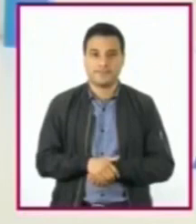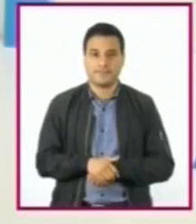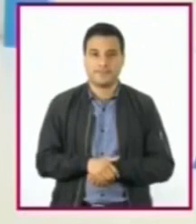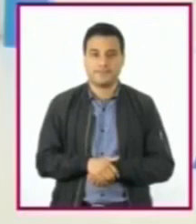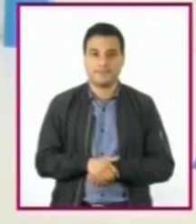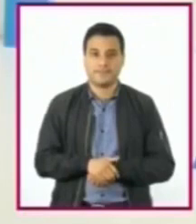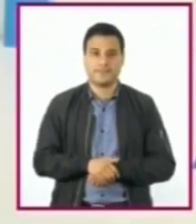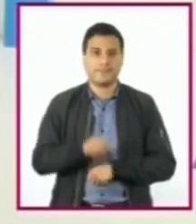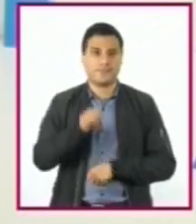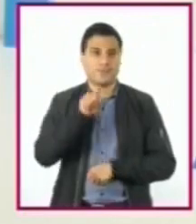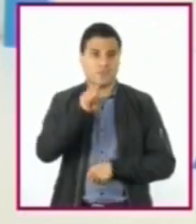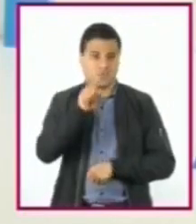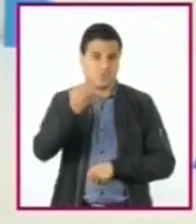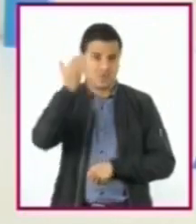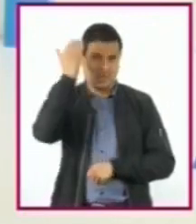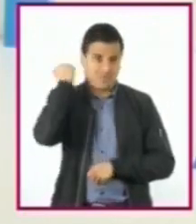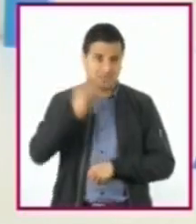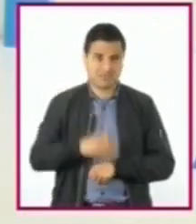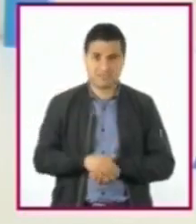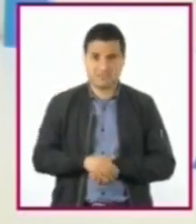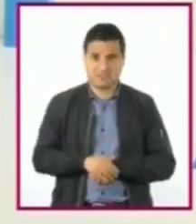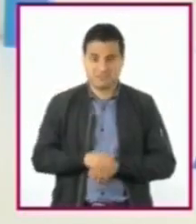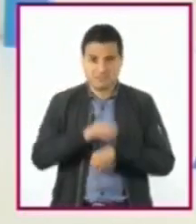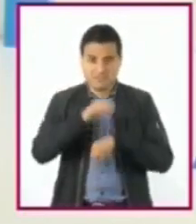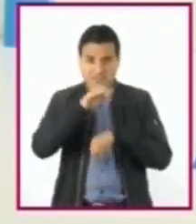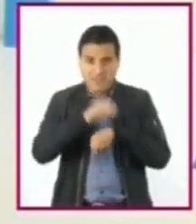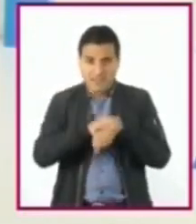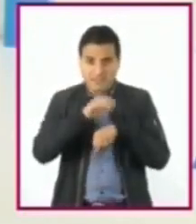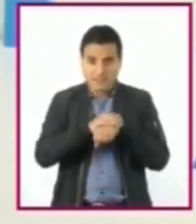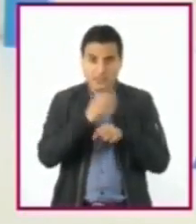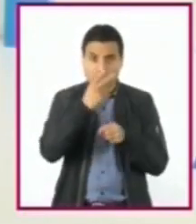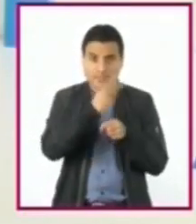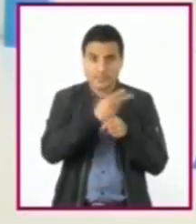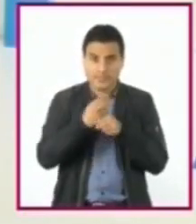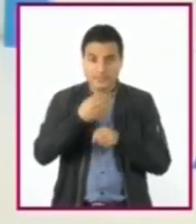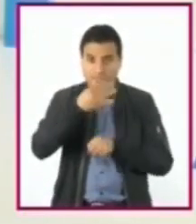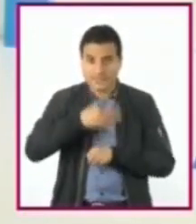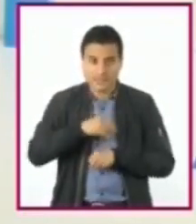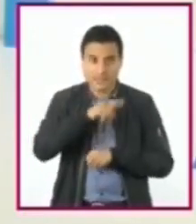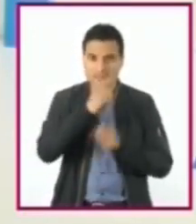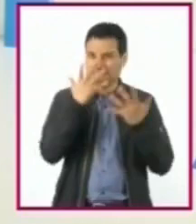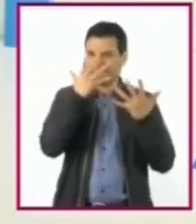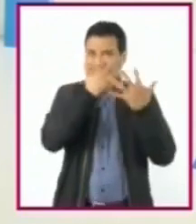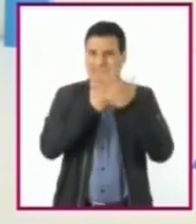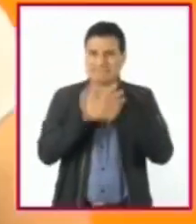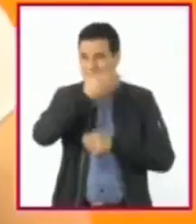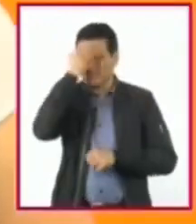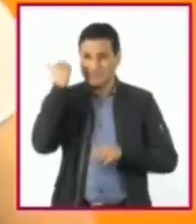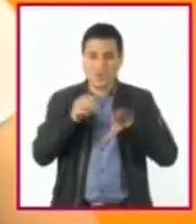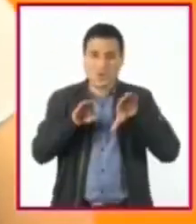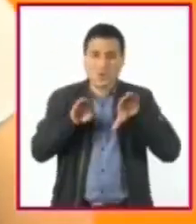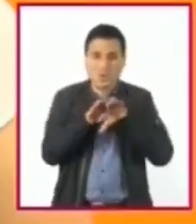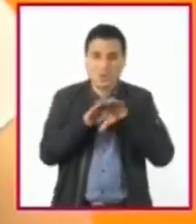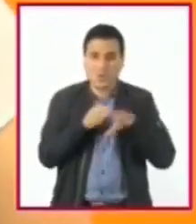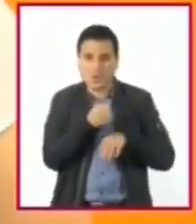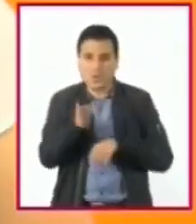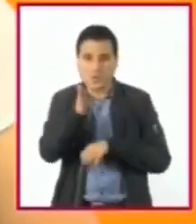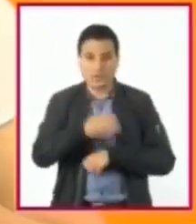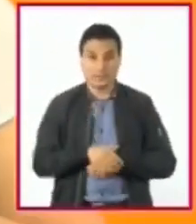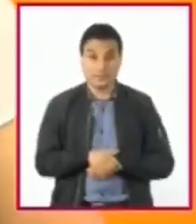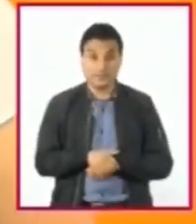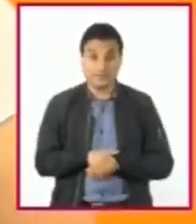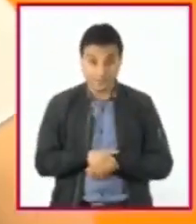¿Alguna vez han invitado a una fiesta a alguno de sus amigos y tienen duda de la ubicación de su casa?